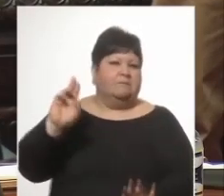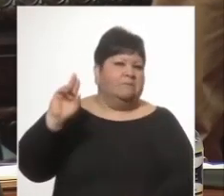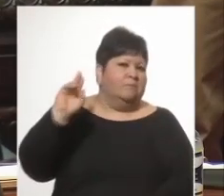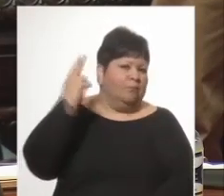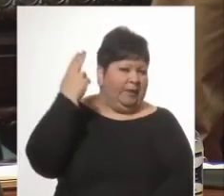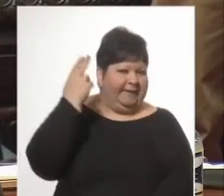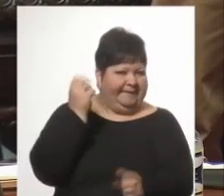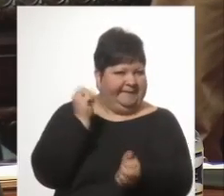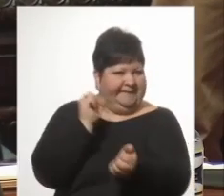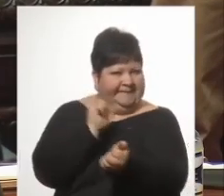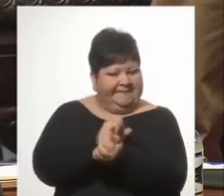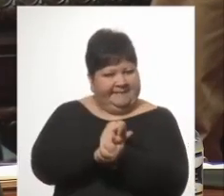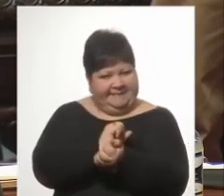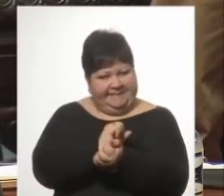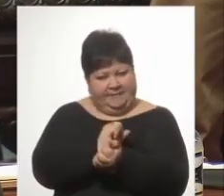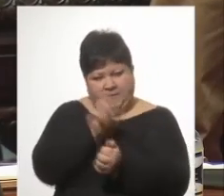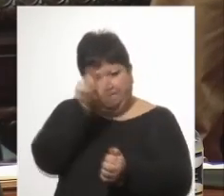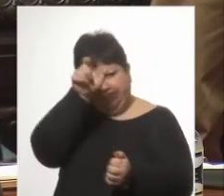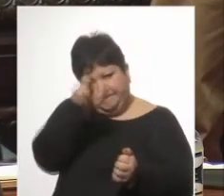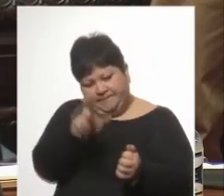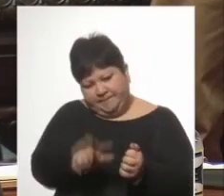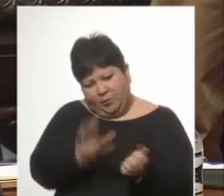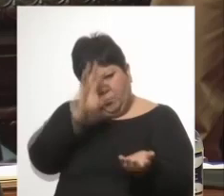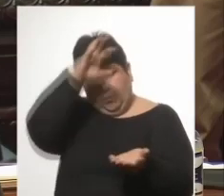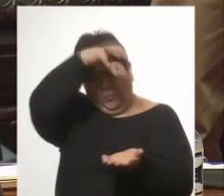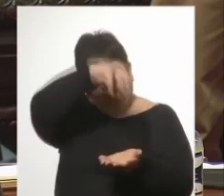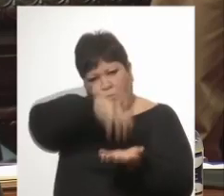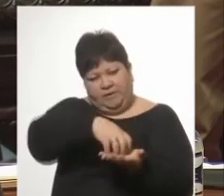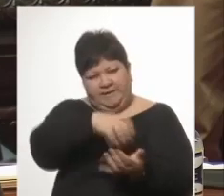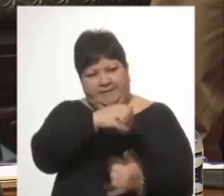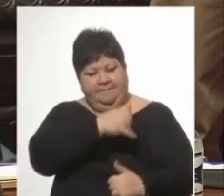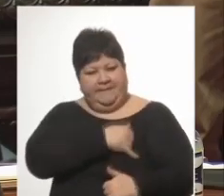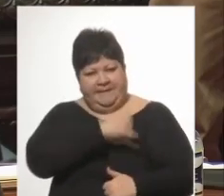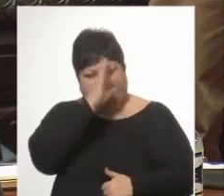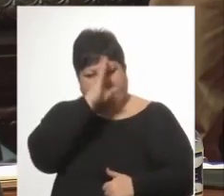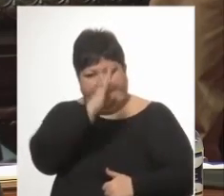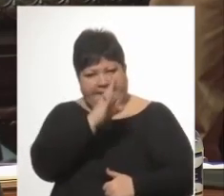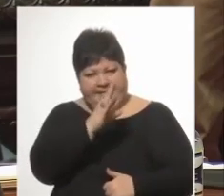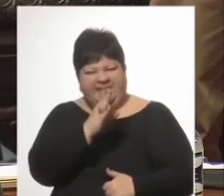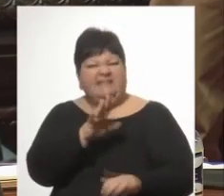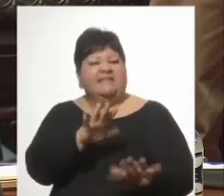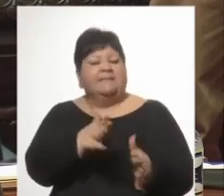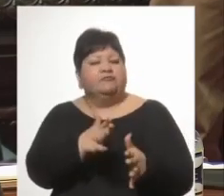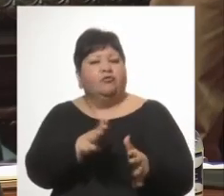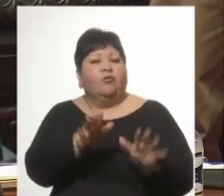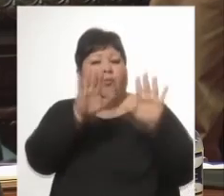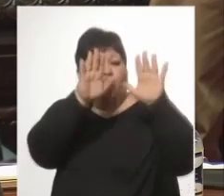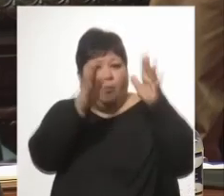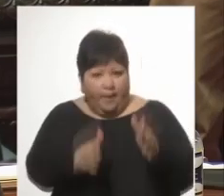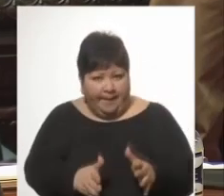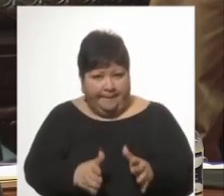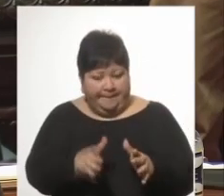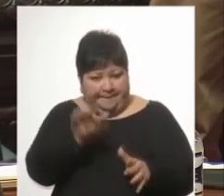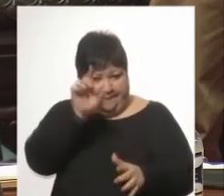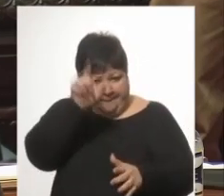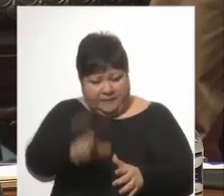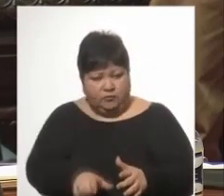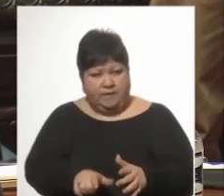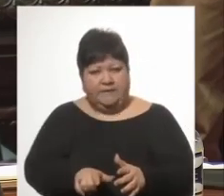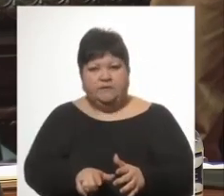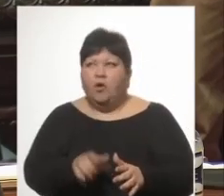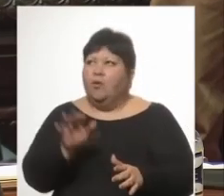un detenido en una unidad militar y a lo hecho con su cuerpo. Cada vez que yo tuve oportunidad en las